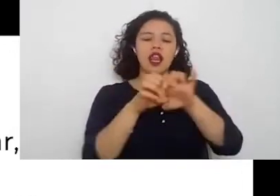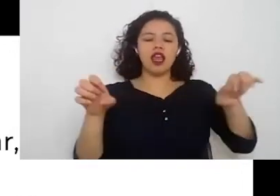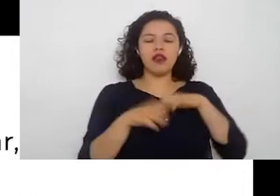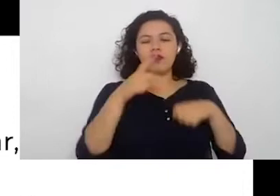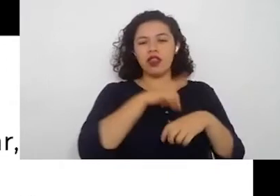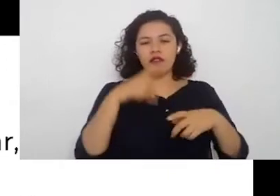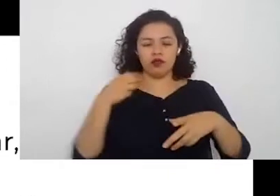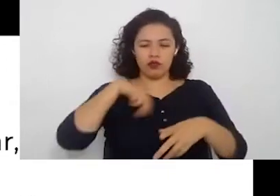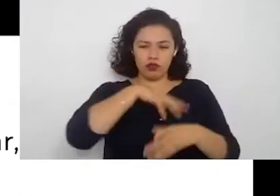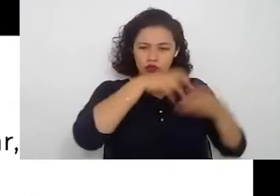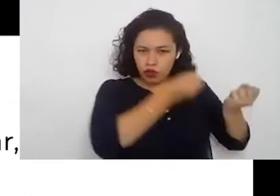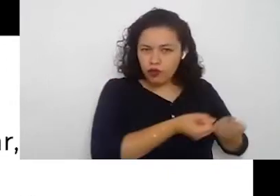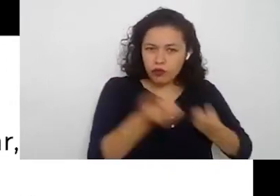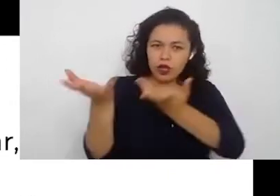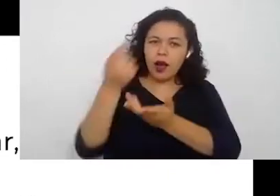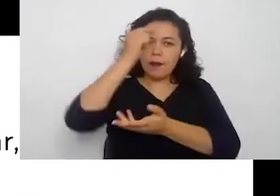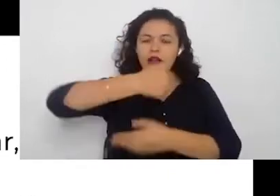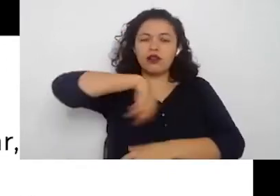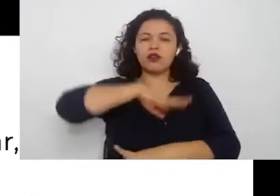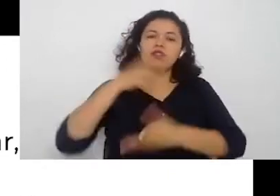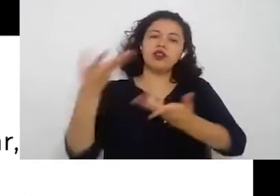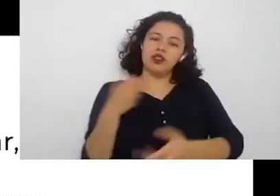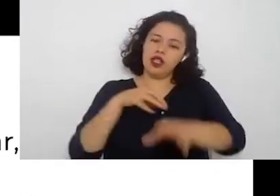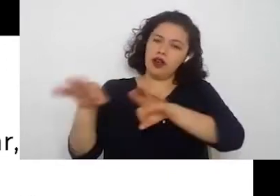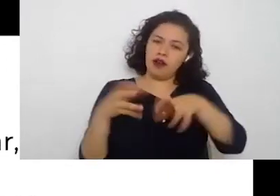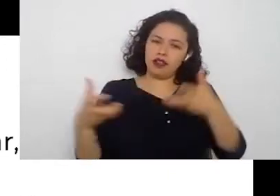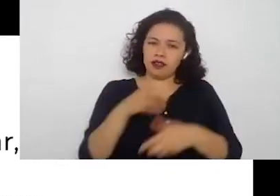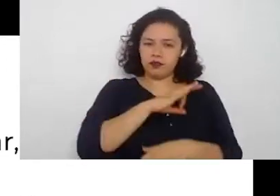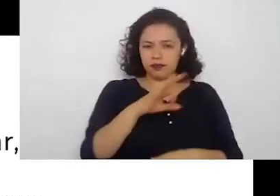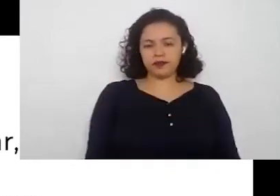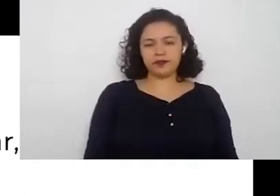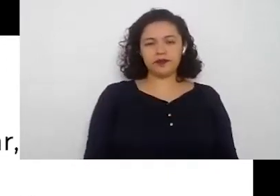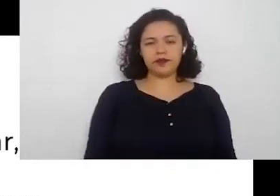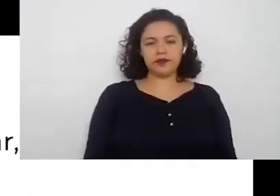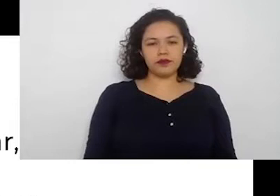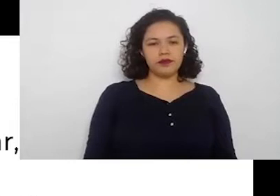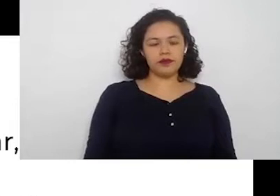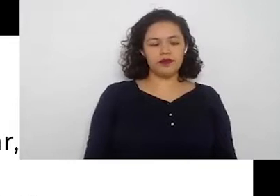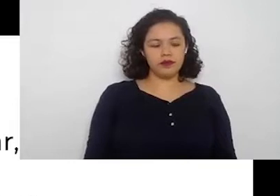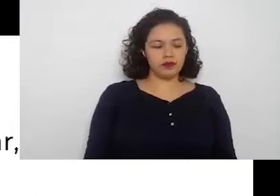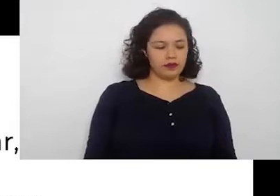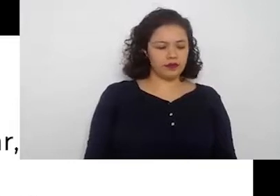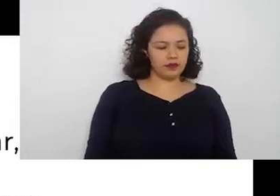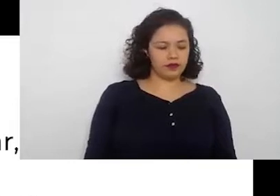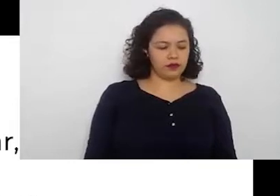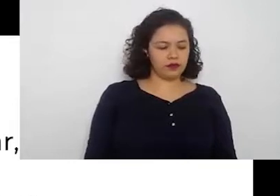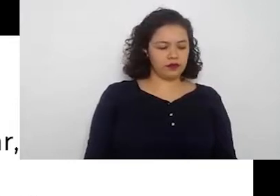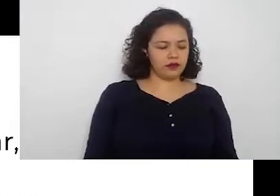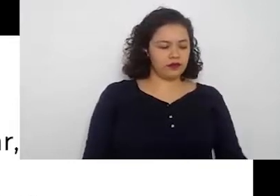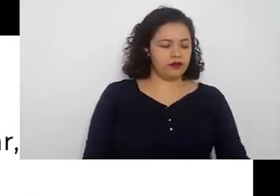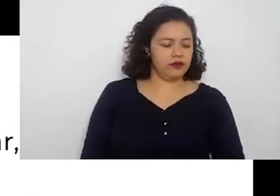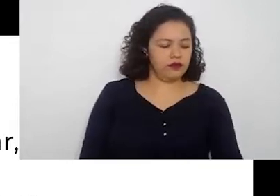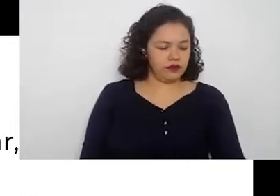esa parte para poder hacer nuestro quehacer. Ha sido como que desde que se digitalizó, ¿verdad?, toda